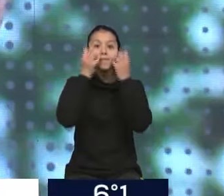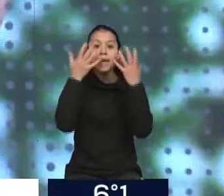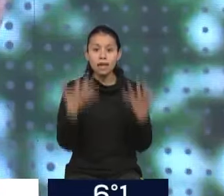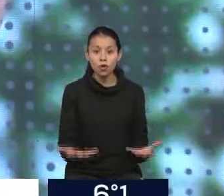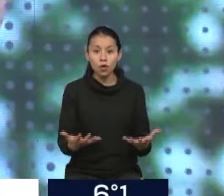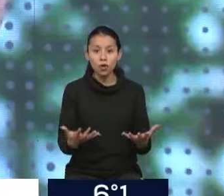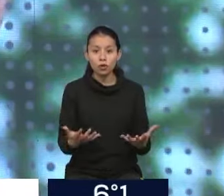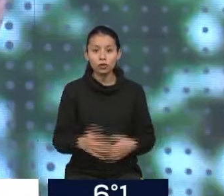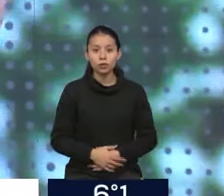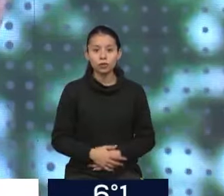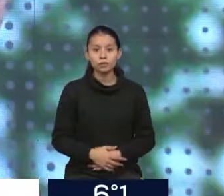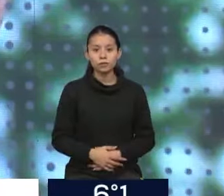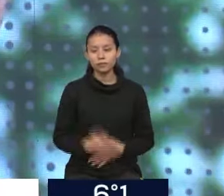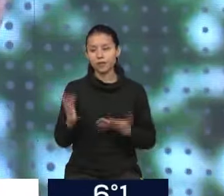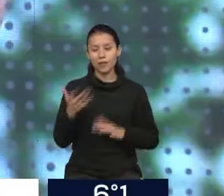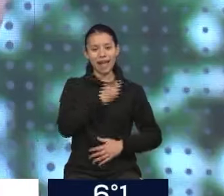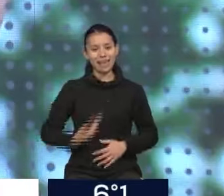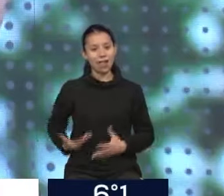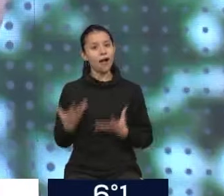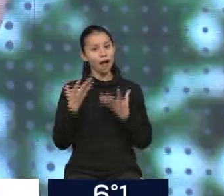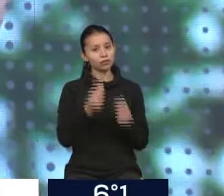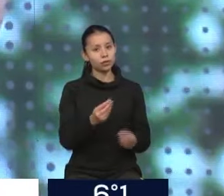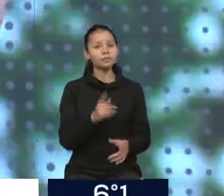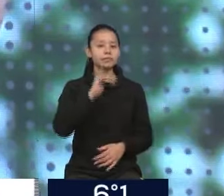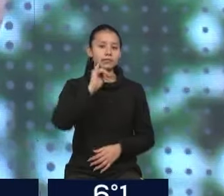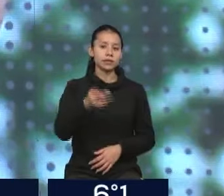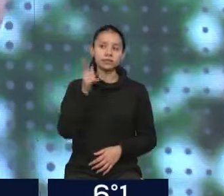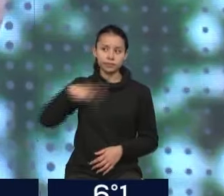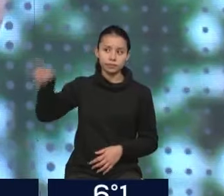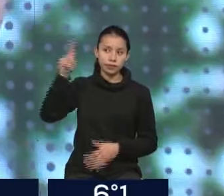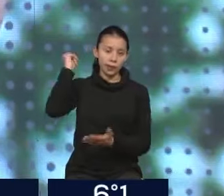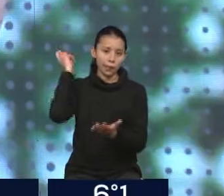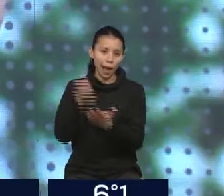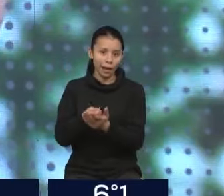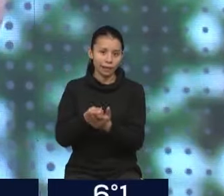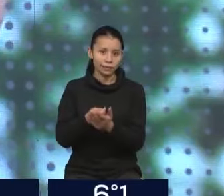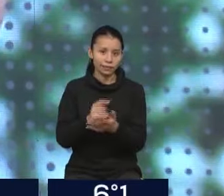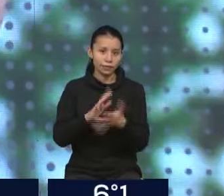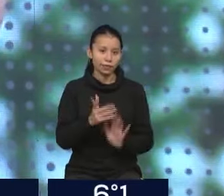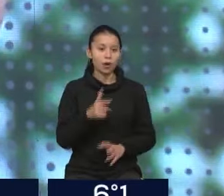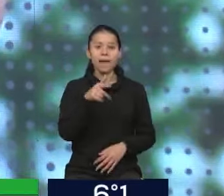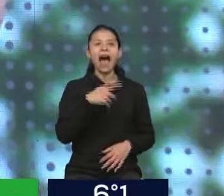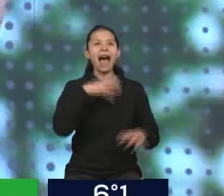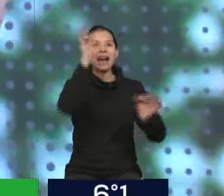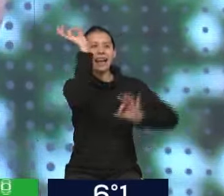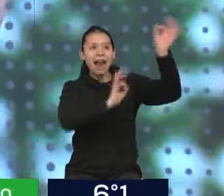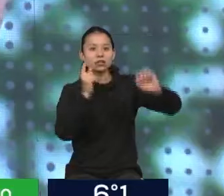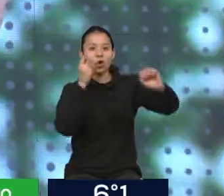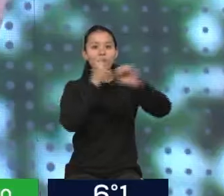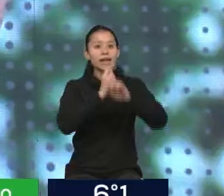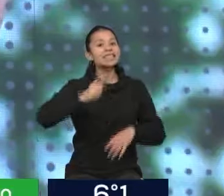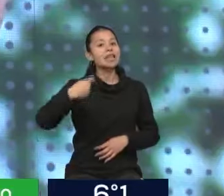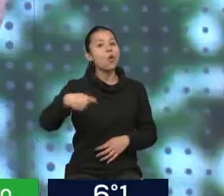productor, una ayuda del Estado, porque lo van a tener que hacer ellos, van a tener que pagar el seguro antigranizo y van a tener que pagar en muchos casos el crédito para la